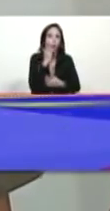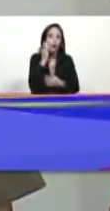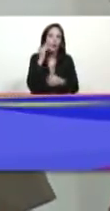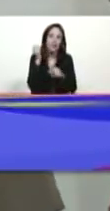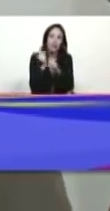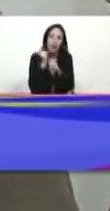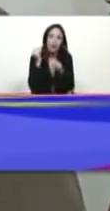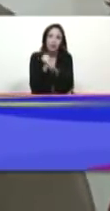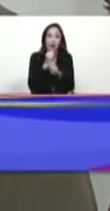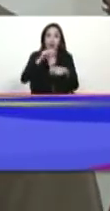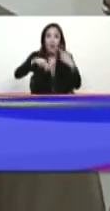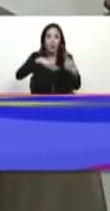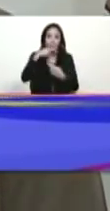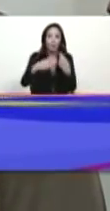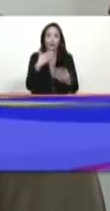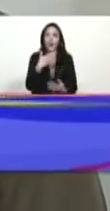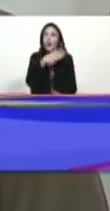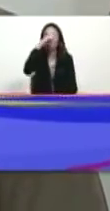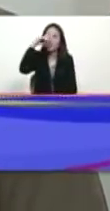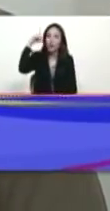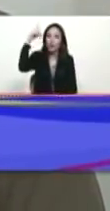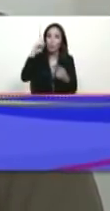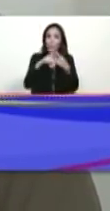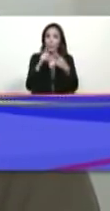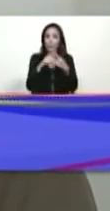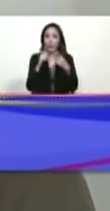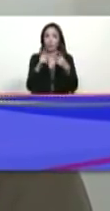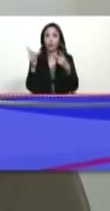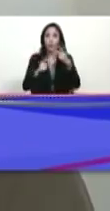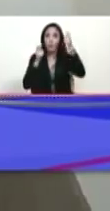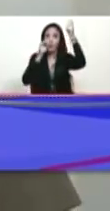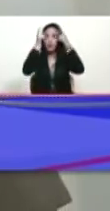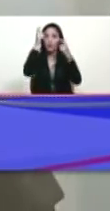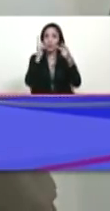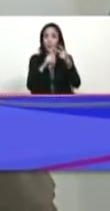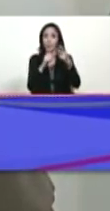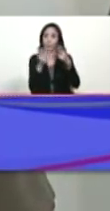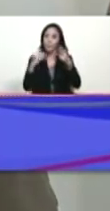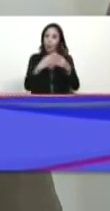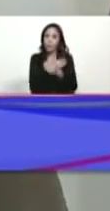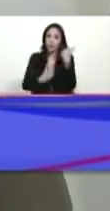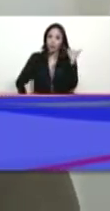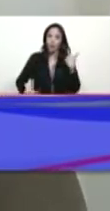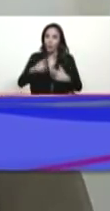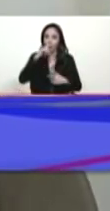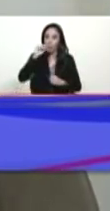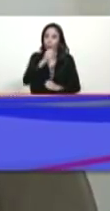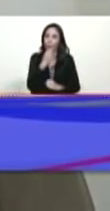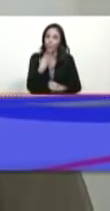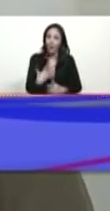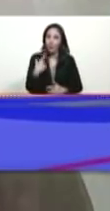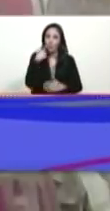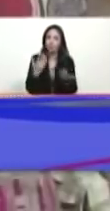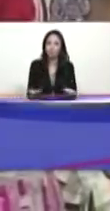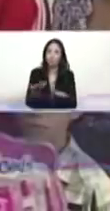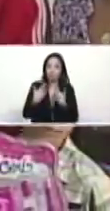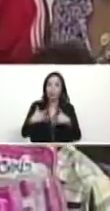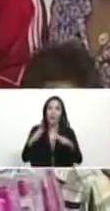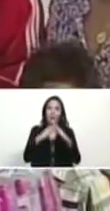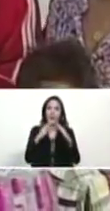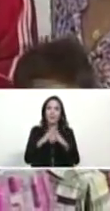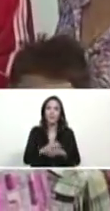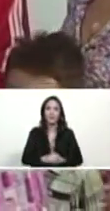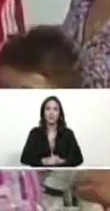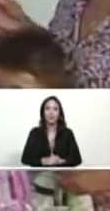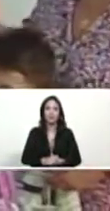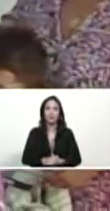revolucionaria, para que le agradezca a Dios, primero que todo, al comandante Chávez y a usted, esta hermosa bondad de poder darle un techo digno a sus